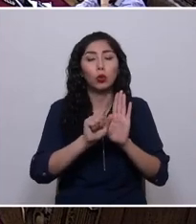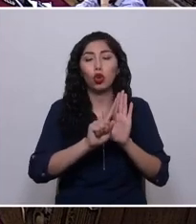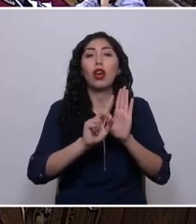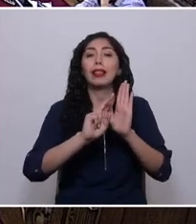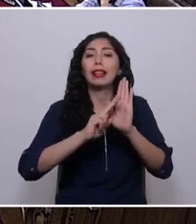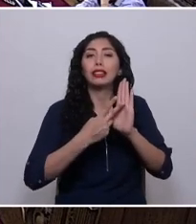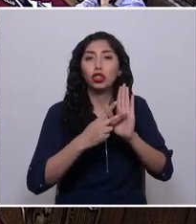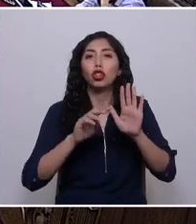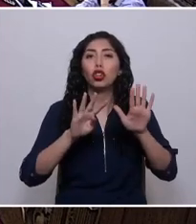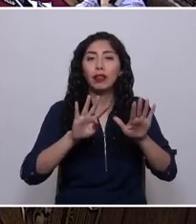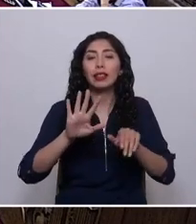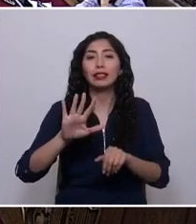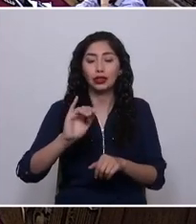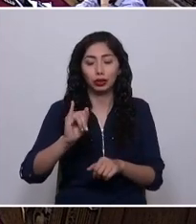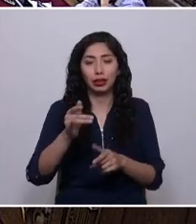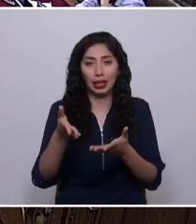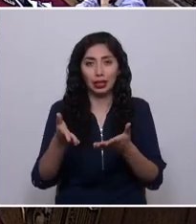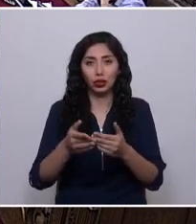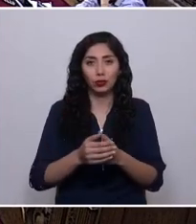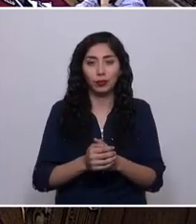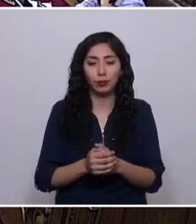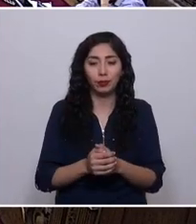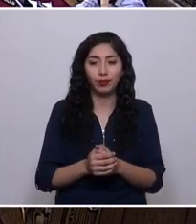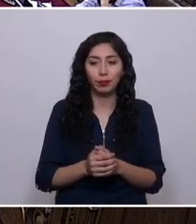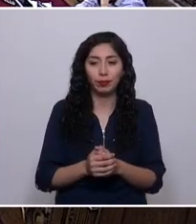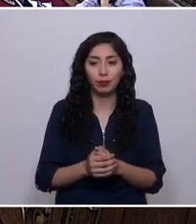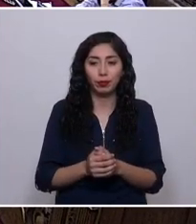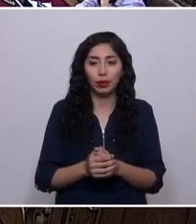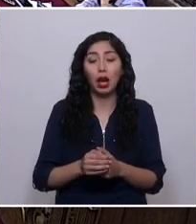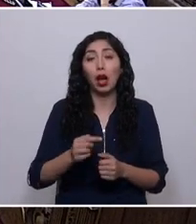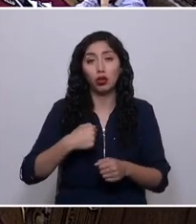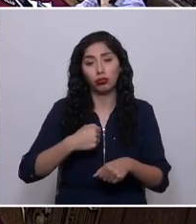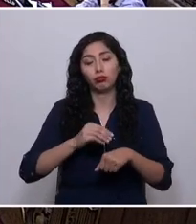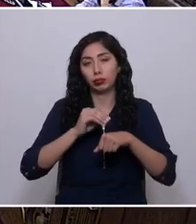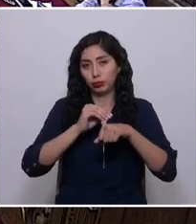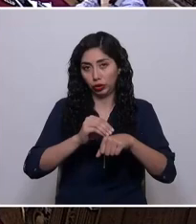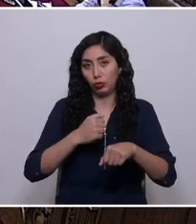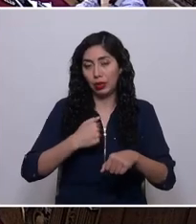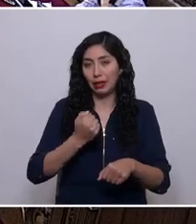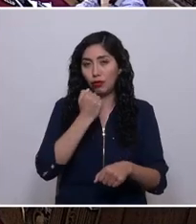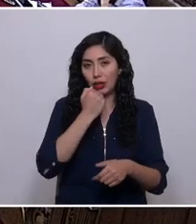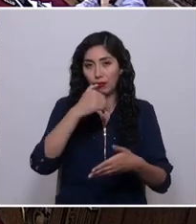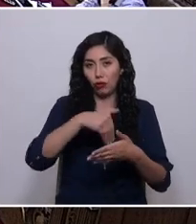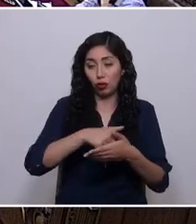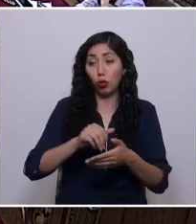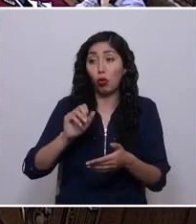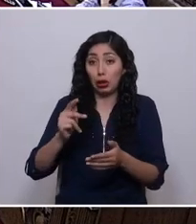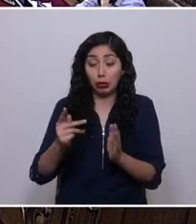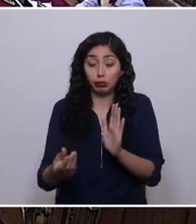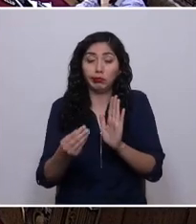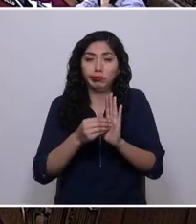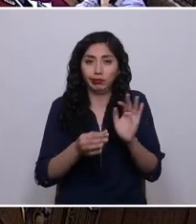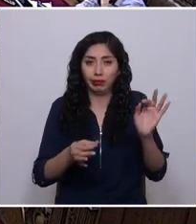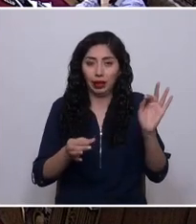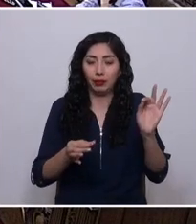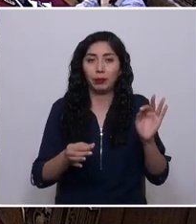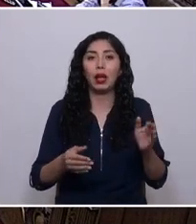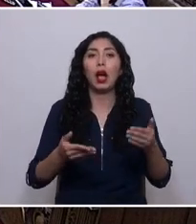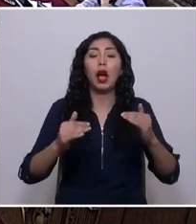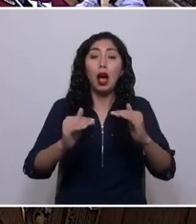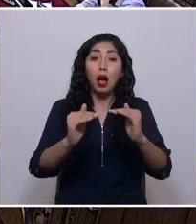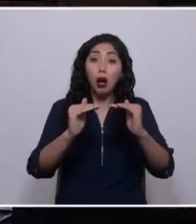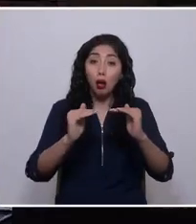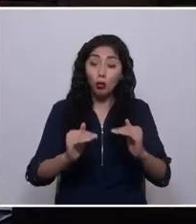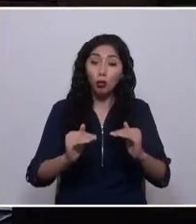es. Por favor, para que consigne mi voto. Lo vamos a consignar. Muchas gracias. Pasamos a la indicación,